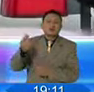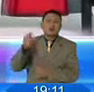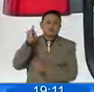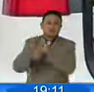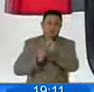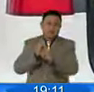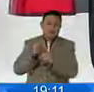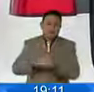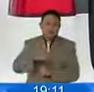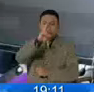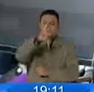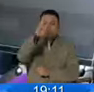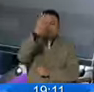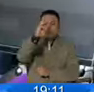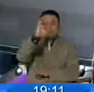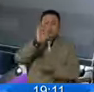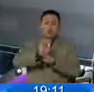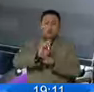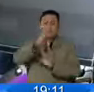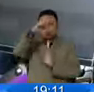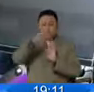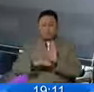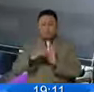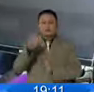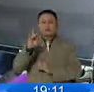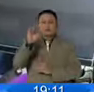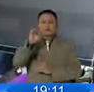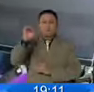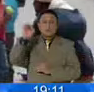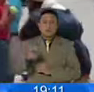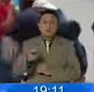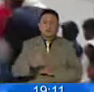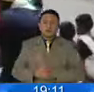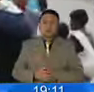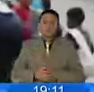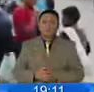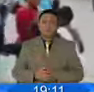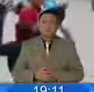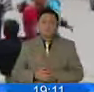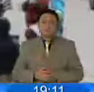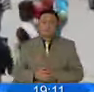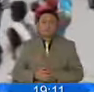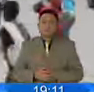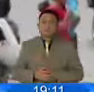la economía ecuatoriana cayó en un 18%, informó Alison Corral.